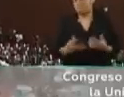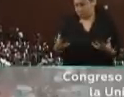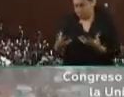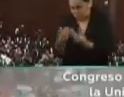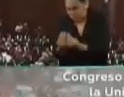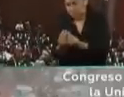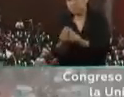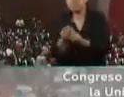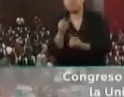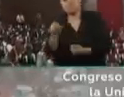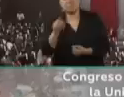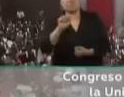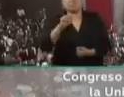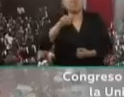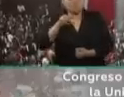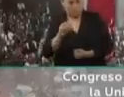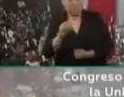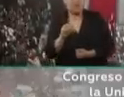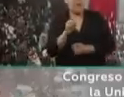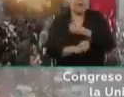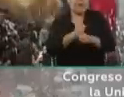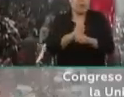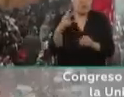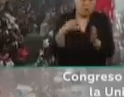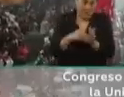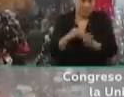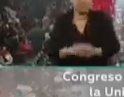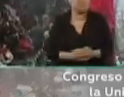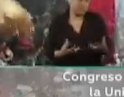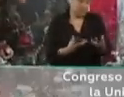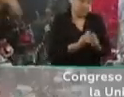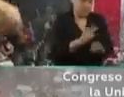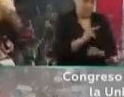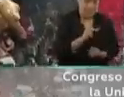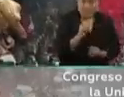Manuel en el 2000. El Partido del Trabajo